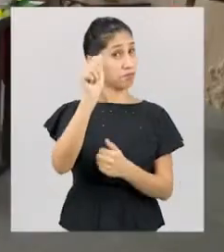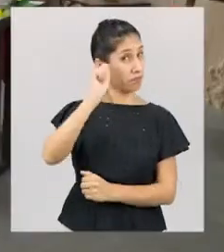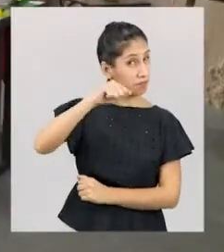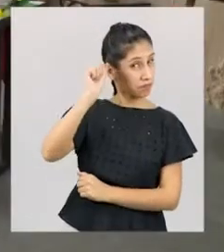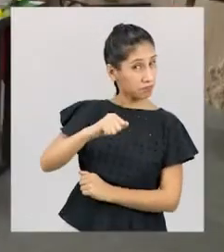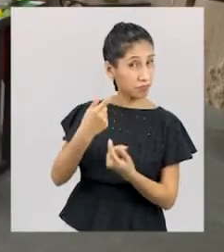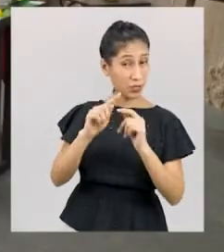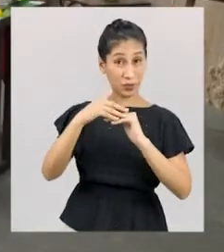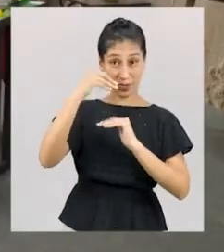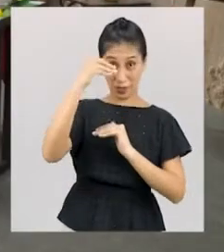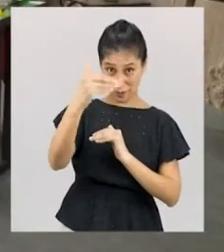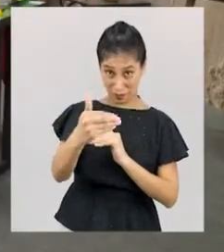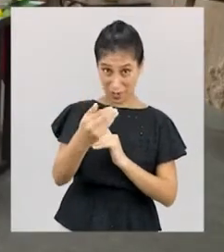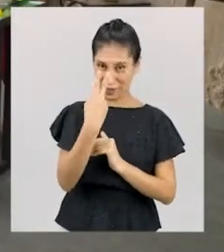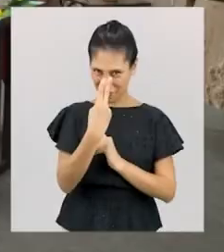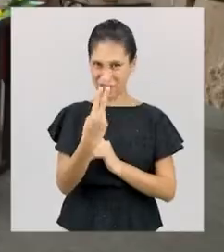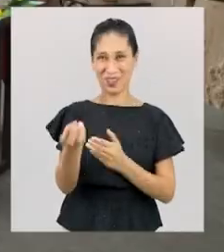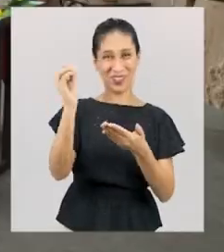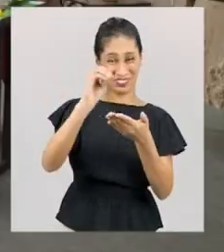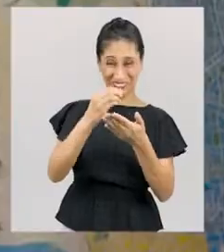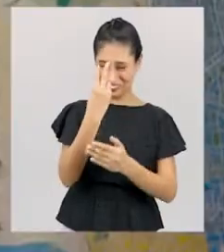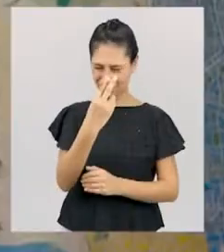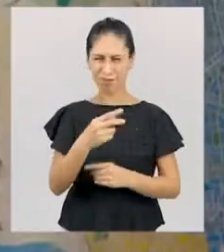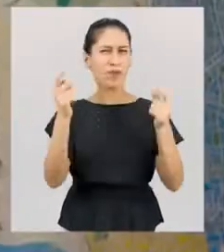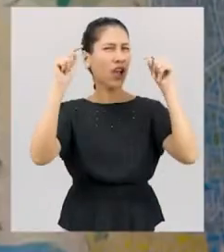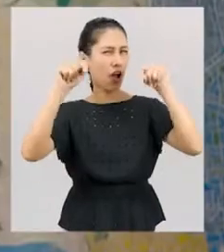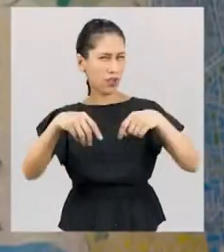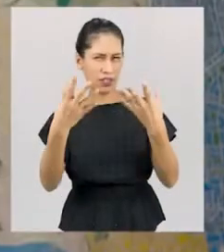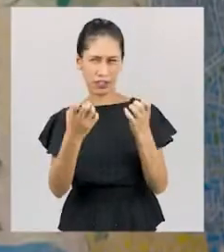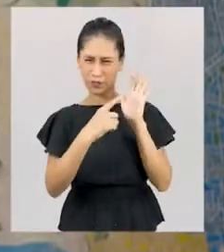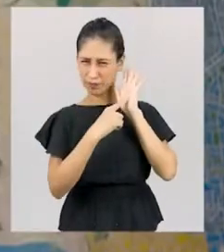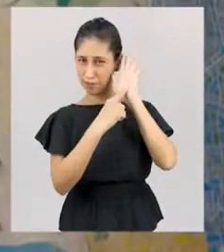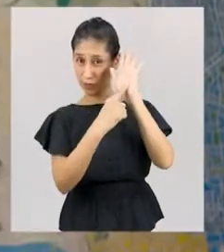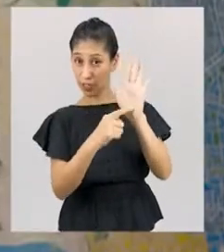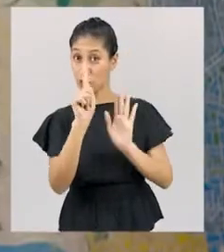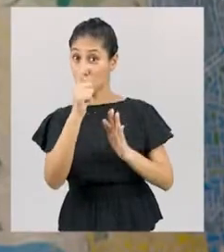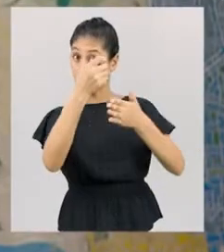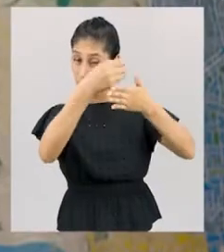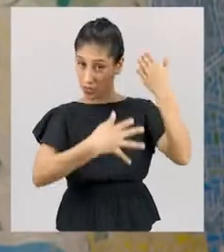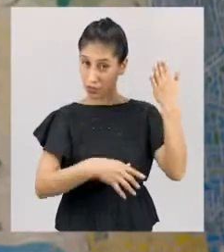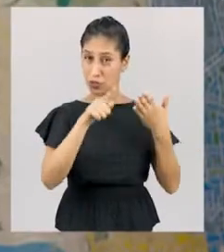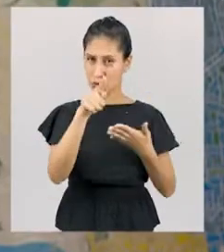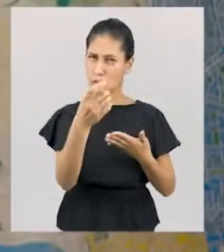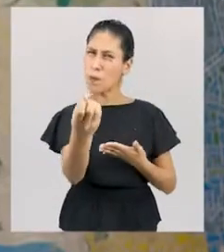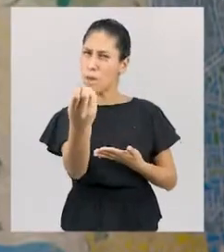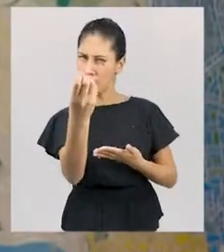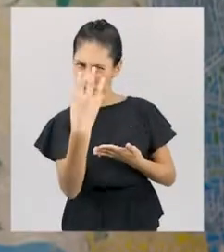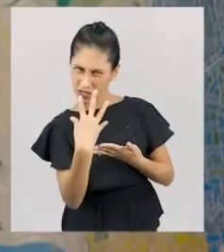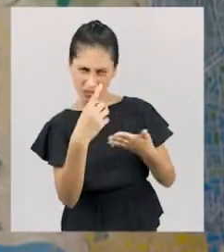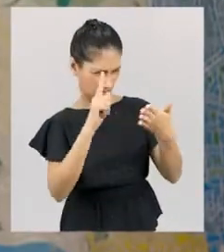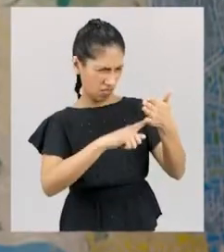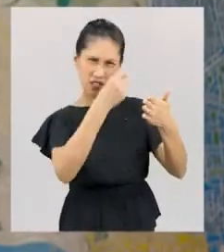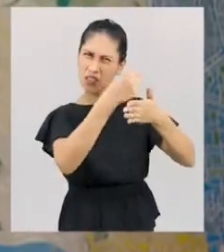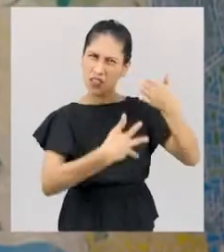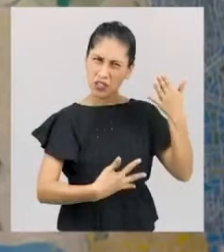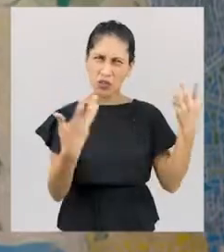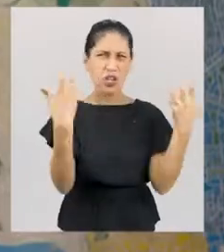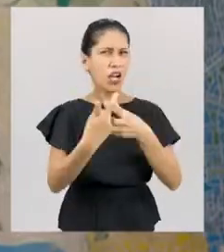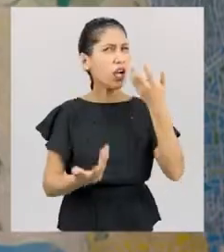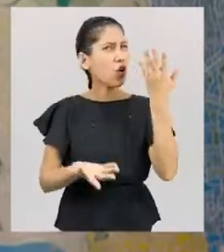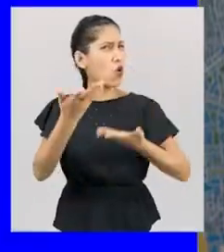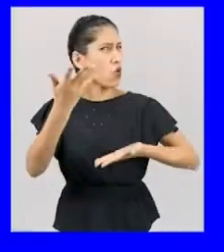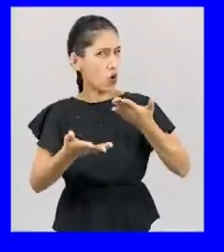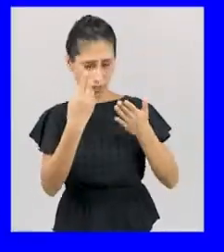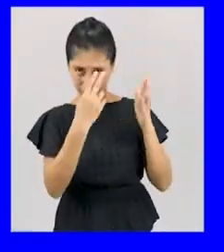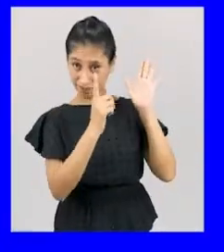Muy cierto, Amaru. En un momento atendemos ese aspecto. Ahora quiero mostrarles un texto y que me digan a qué tipo